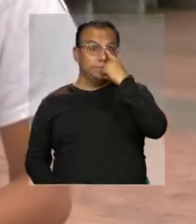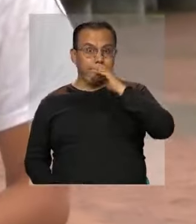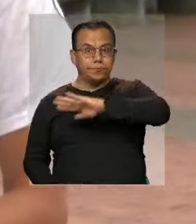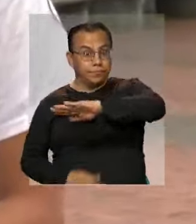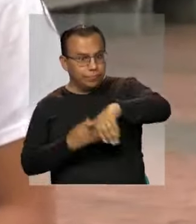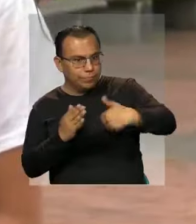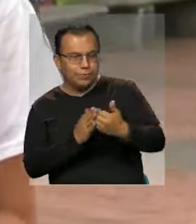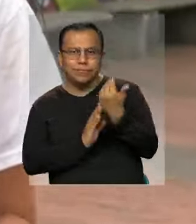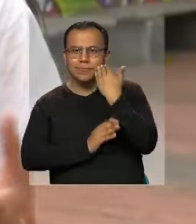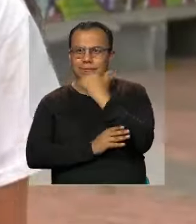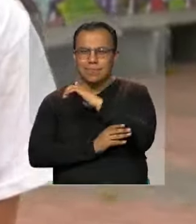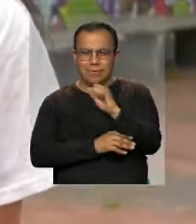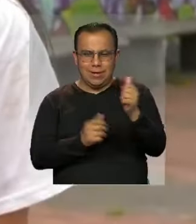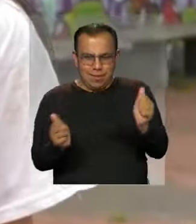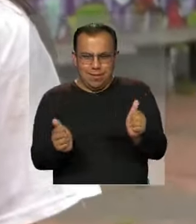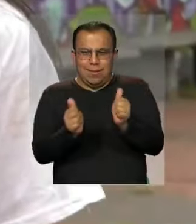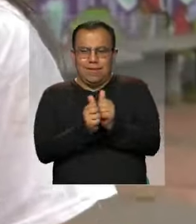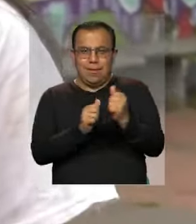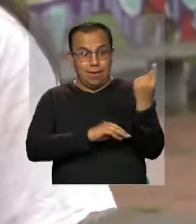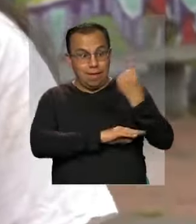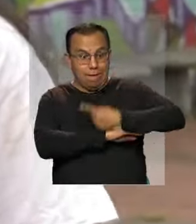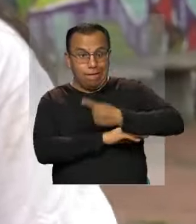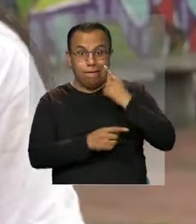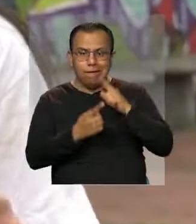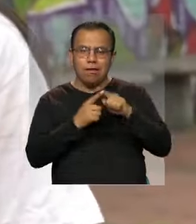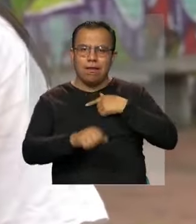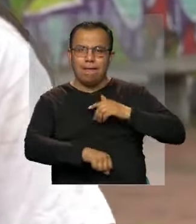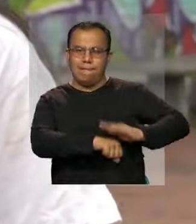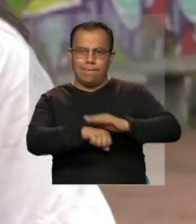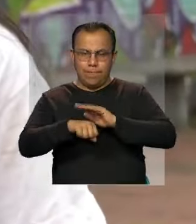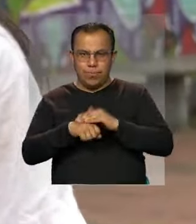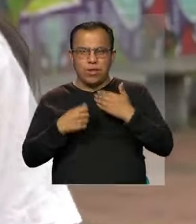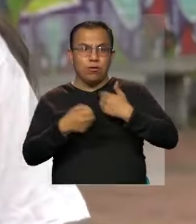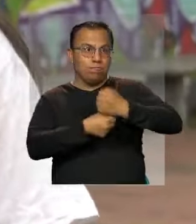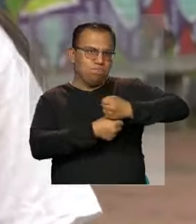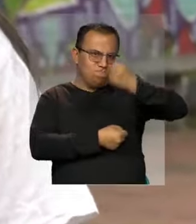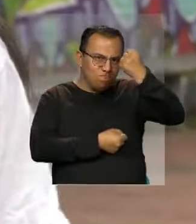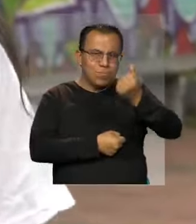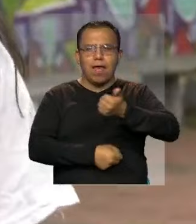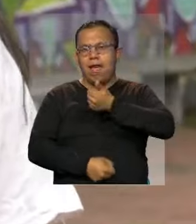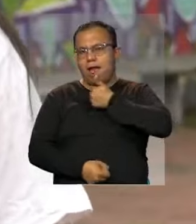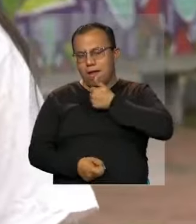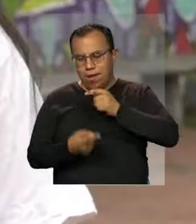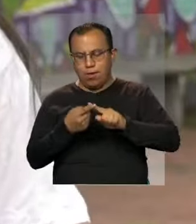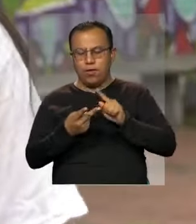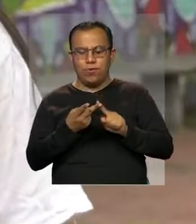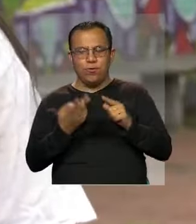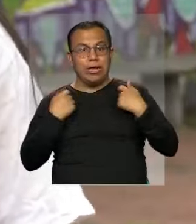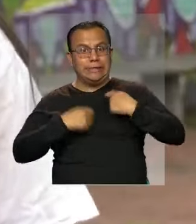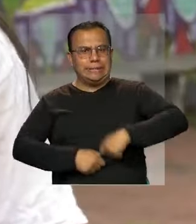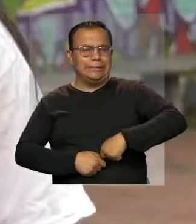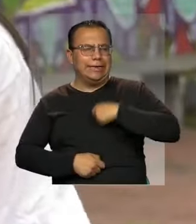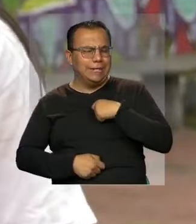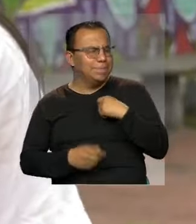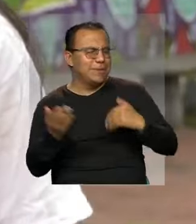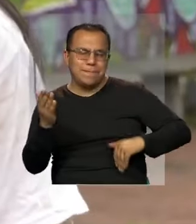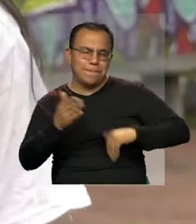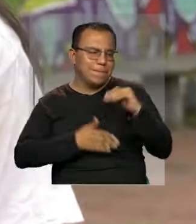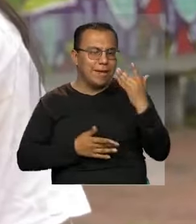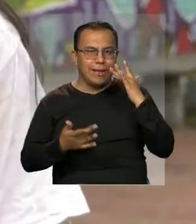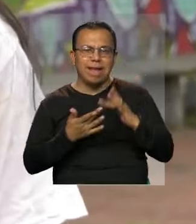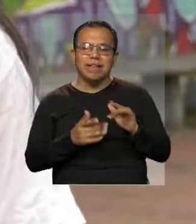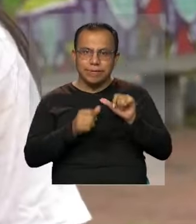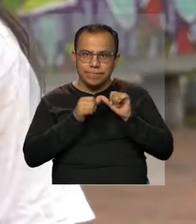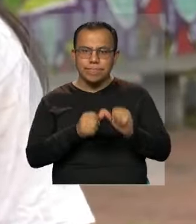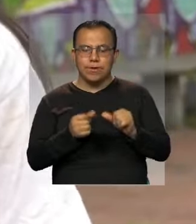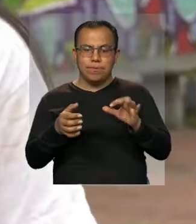las personas que van a acompañar esta marcha, les invitamos a llevar paraguas, botella de agua, una buena chaqueta, pero sobre todo les recomendamos